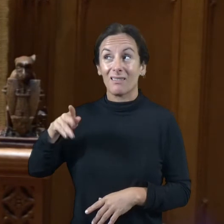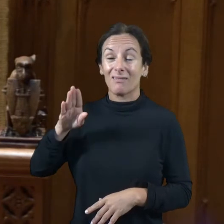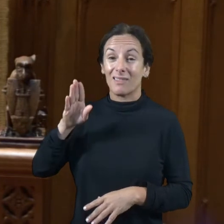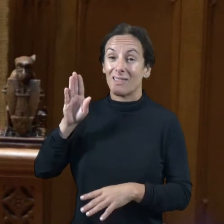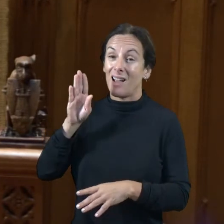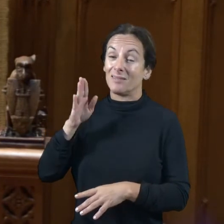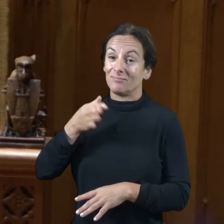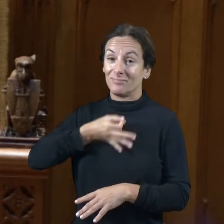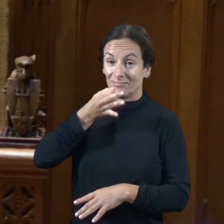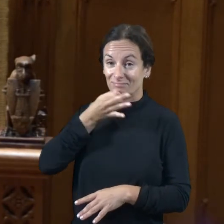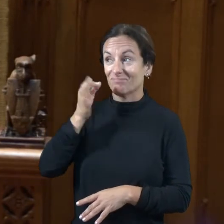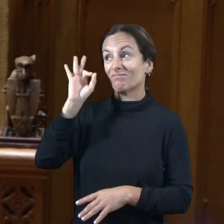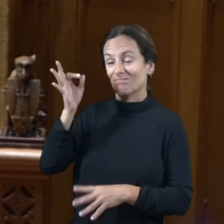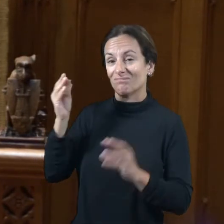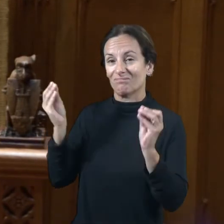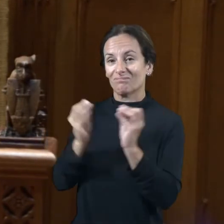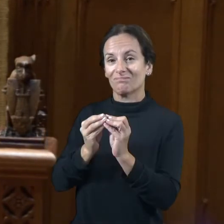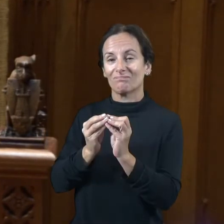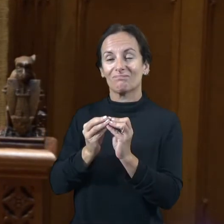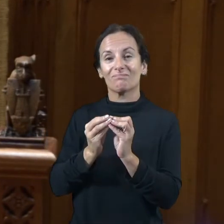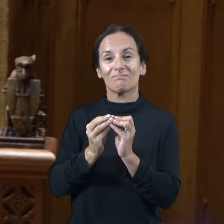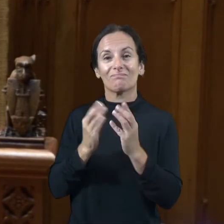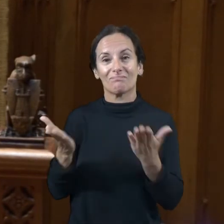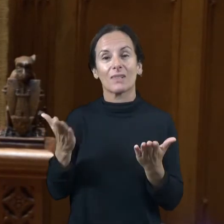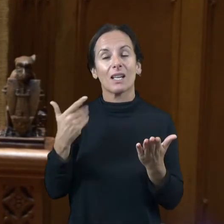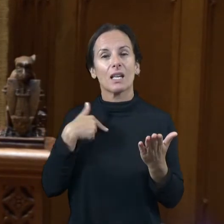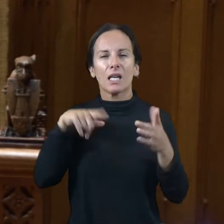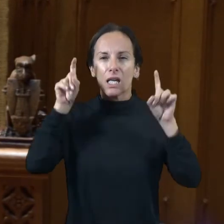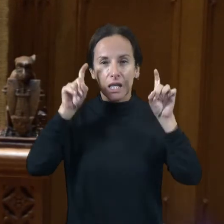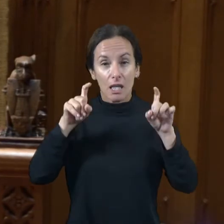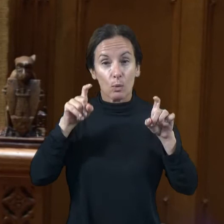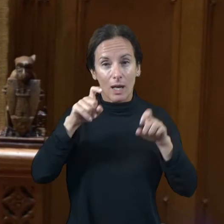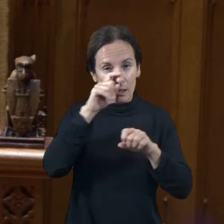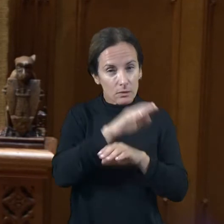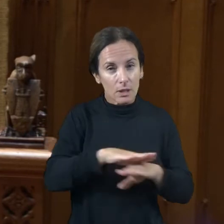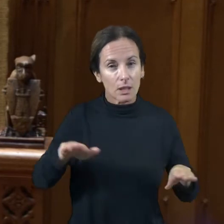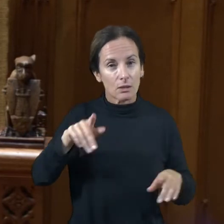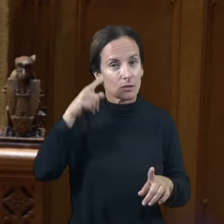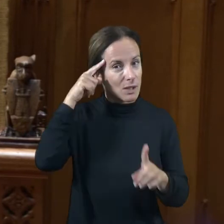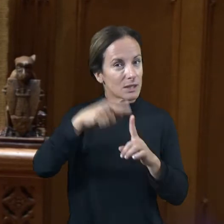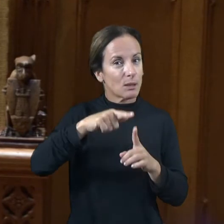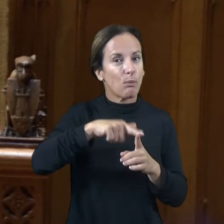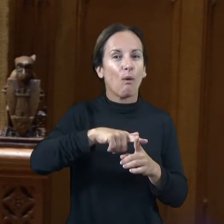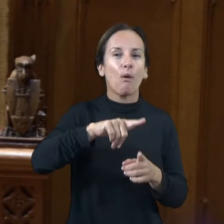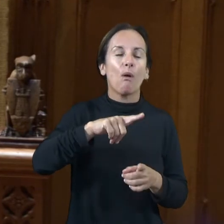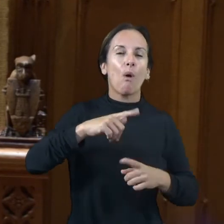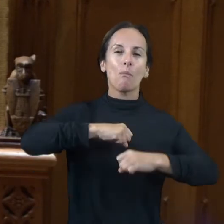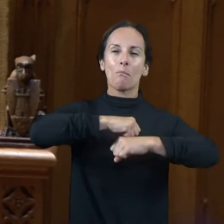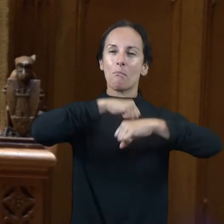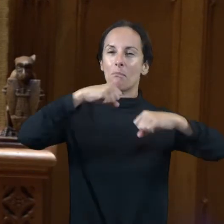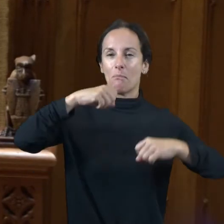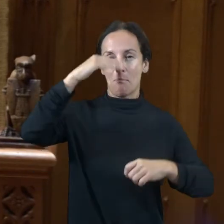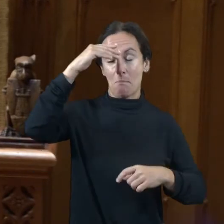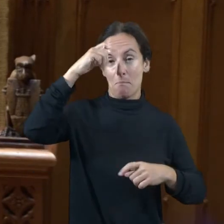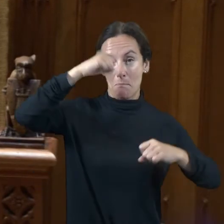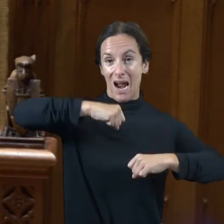educar a las personas y a los padres también porque conocemos gente yo conozco personas de mi familia